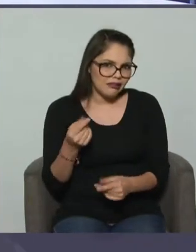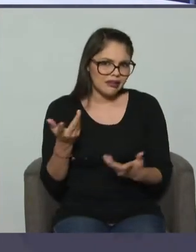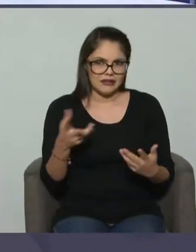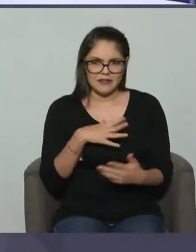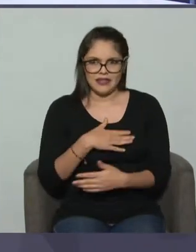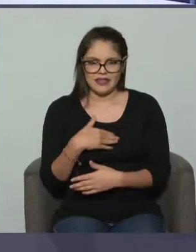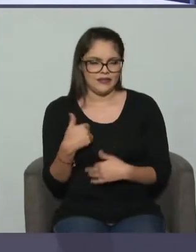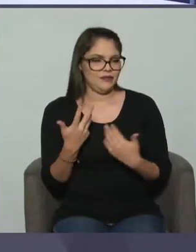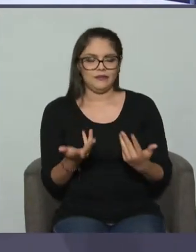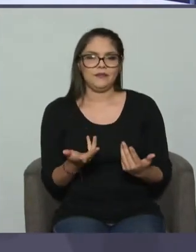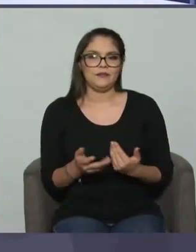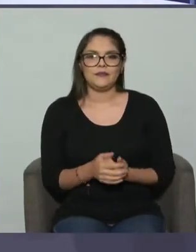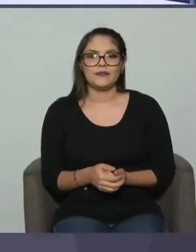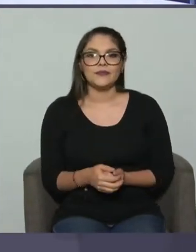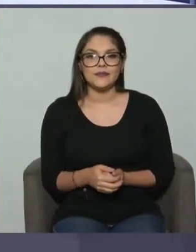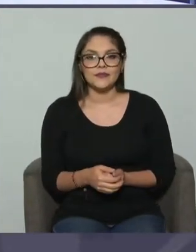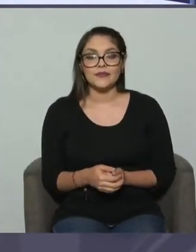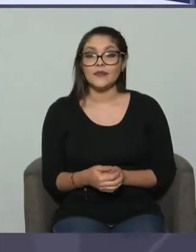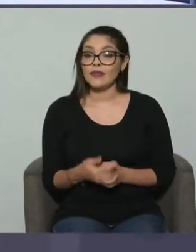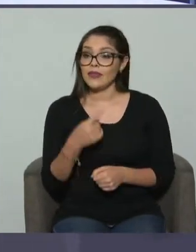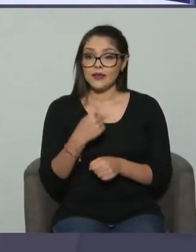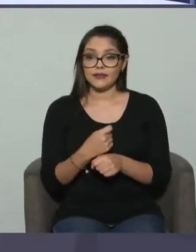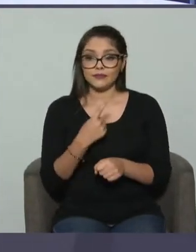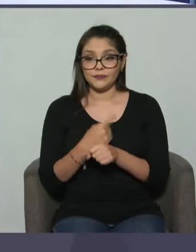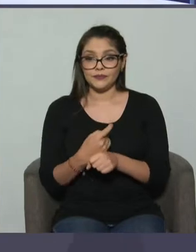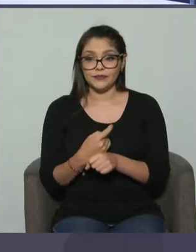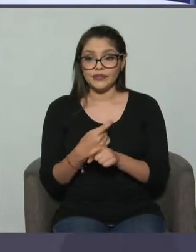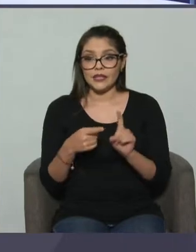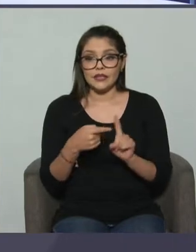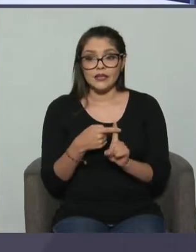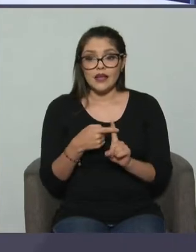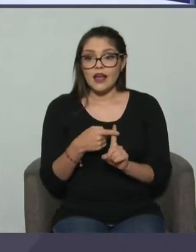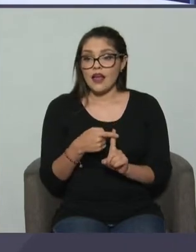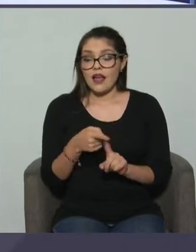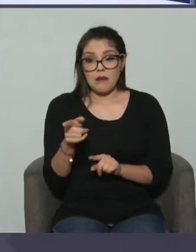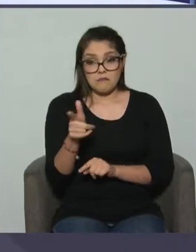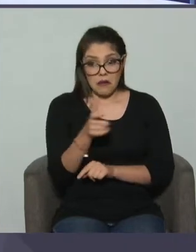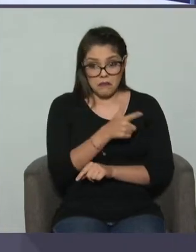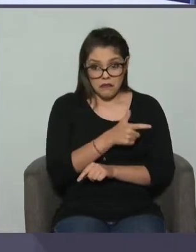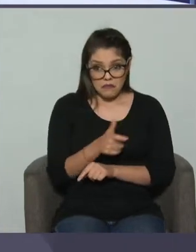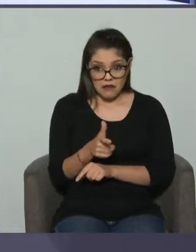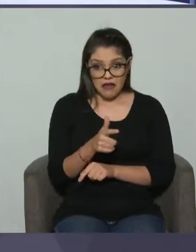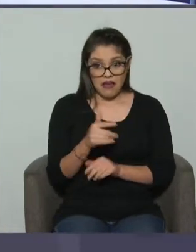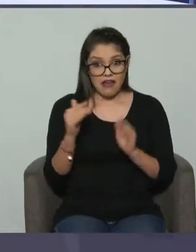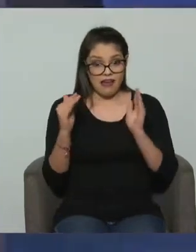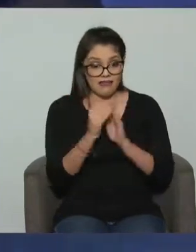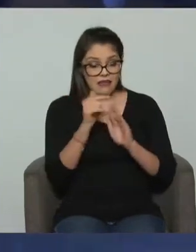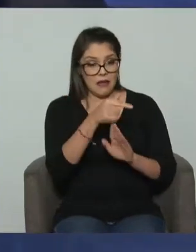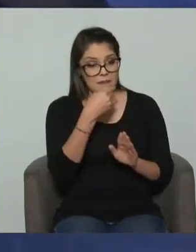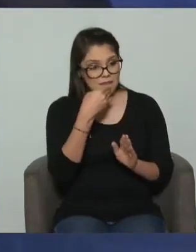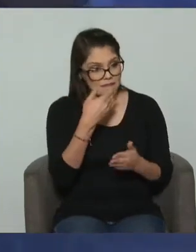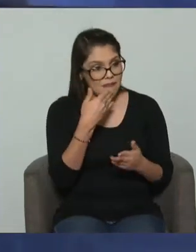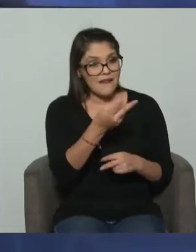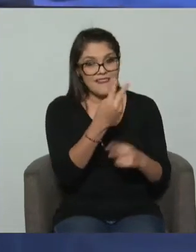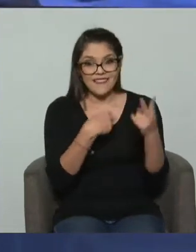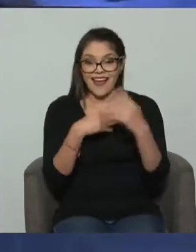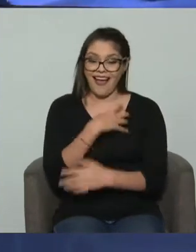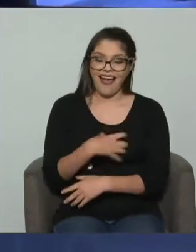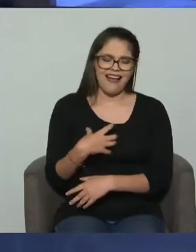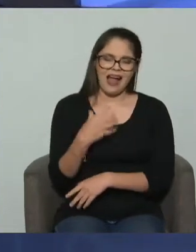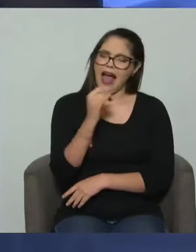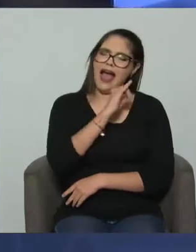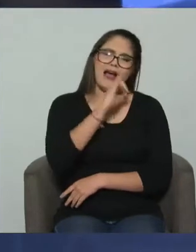a proteger o que así iba a proteger a su familia. Y fíjate la triste desgracia de que lejos